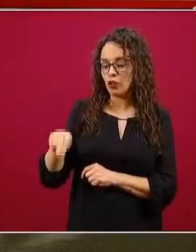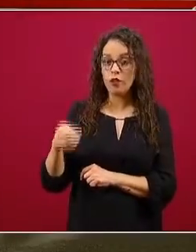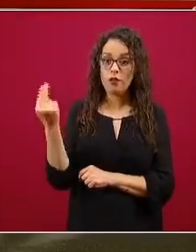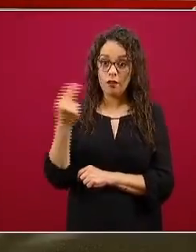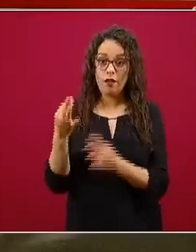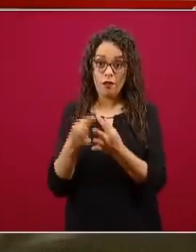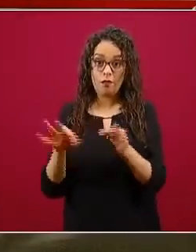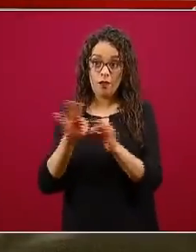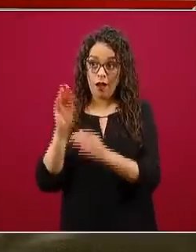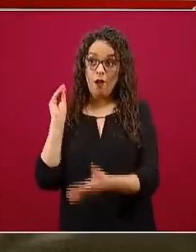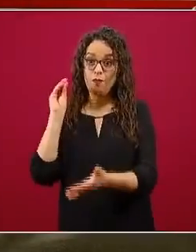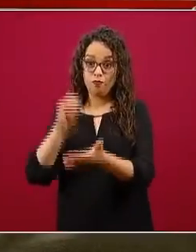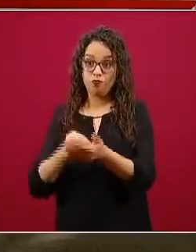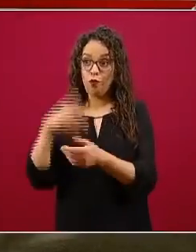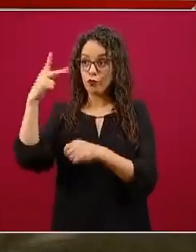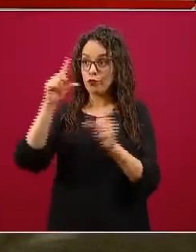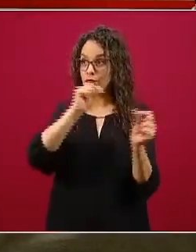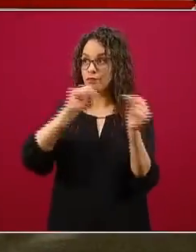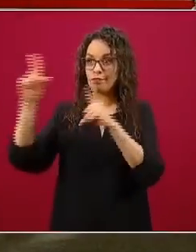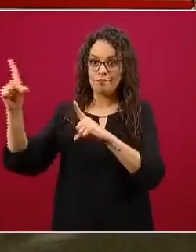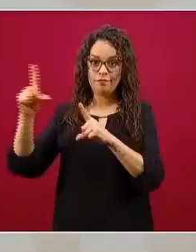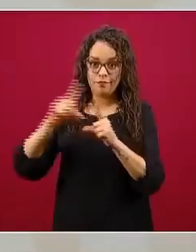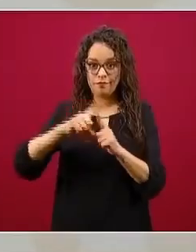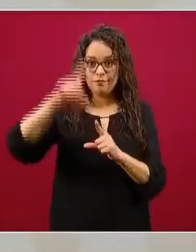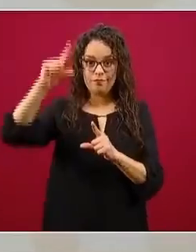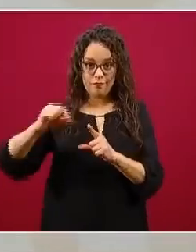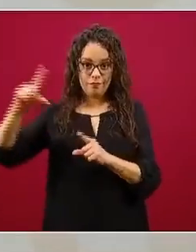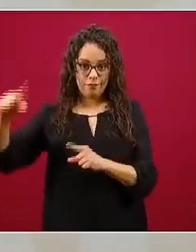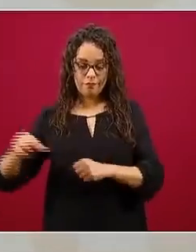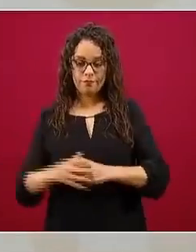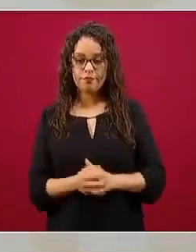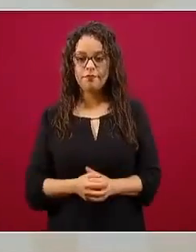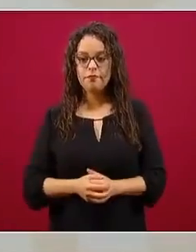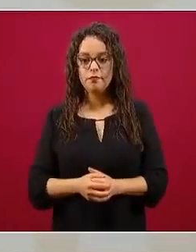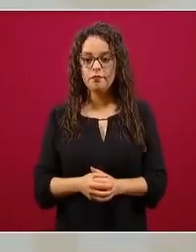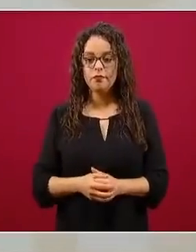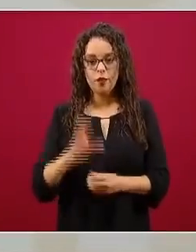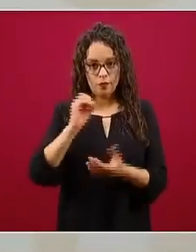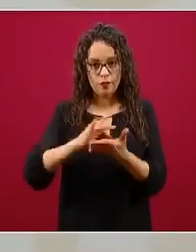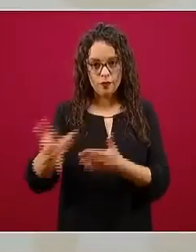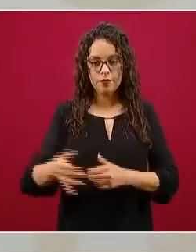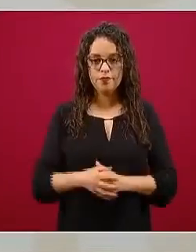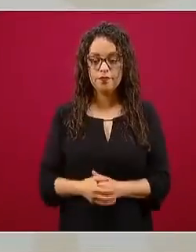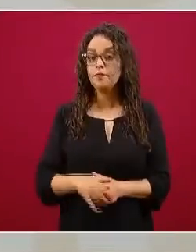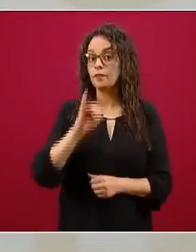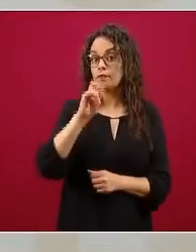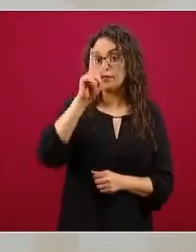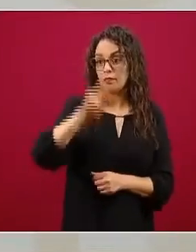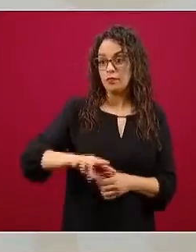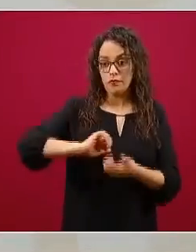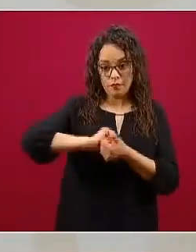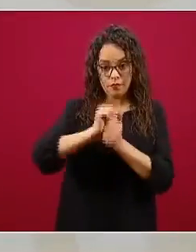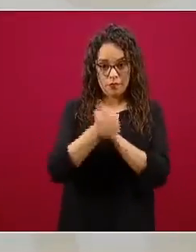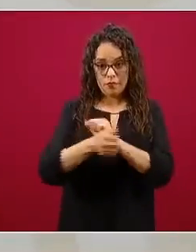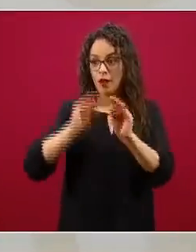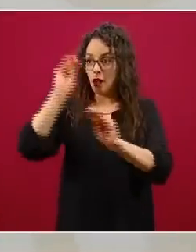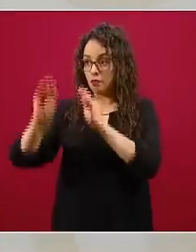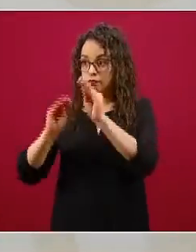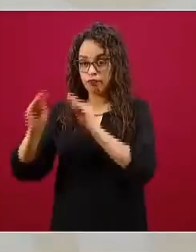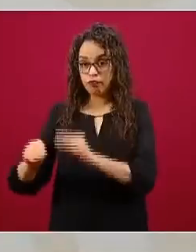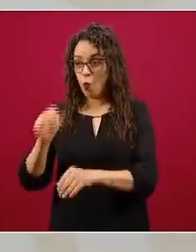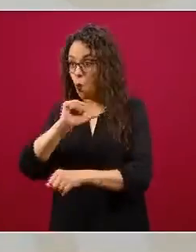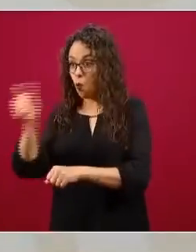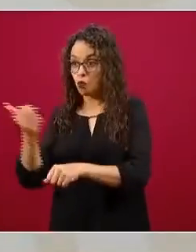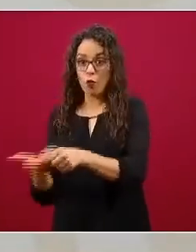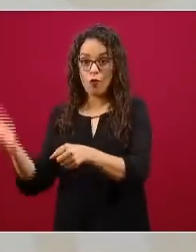gracias. Sí, definitivamente la reconversión hospitalaria incluye todos los servicios relevantes para la atención de